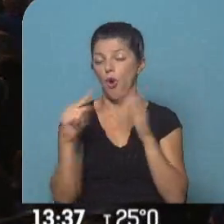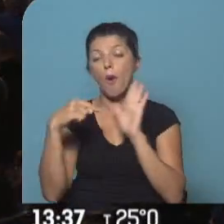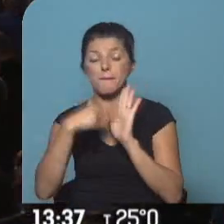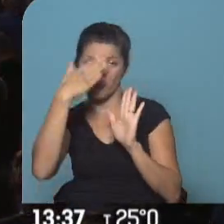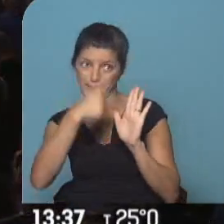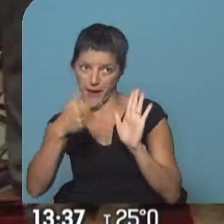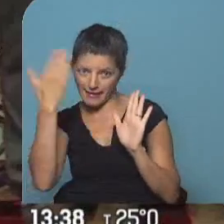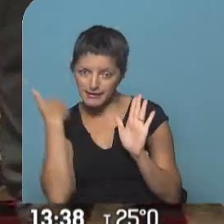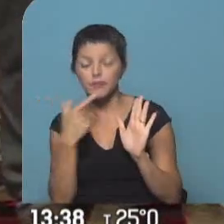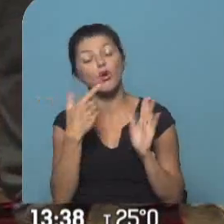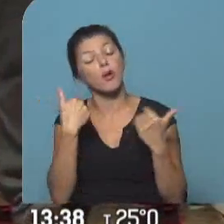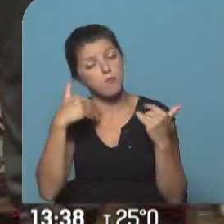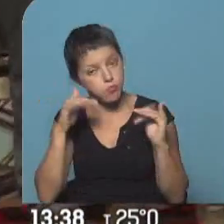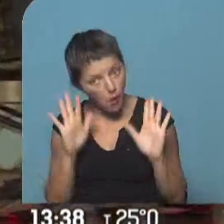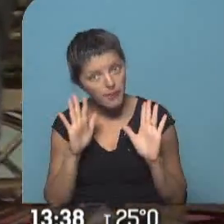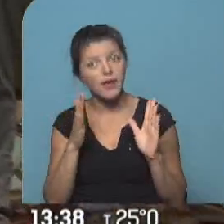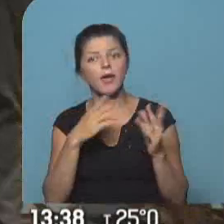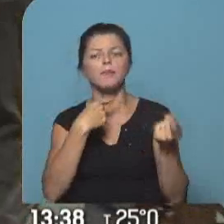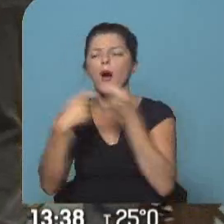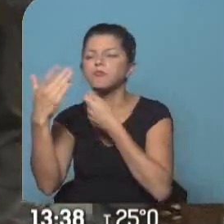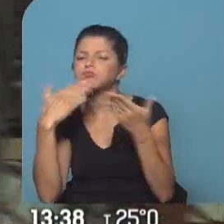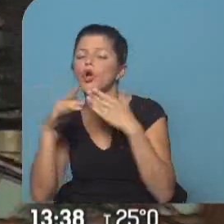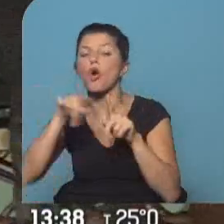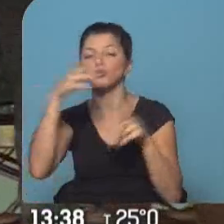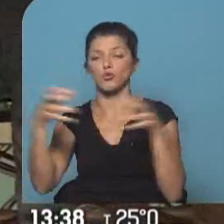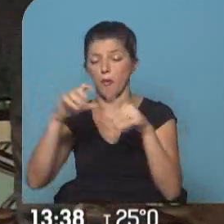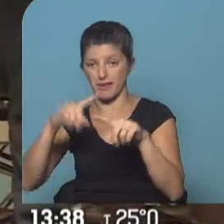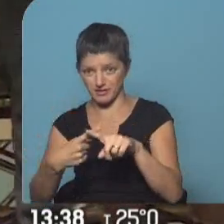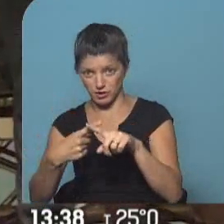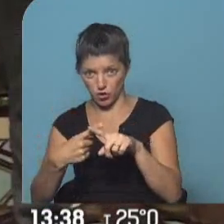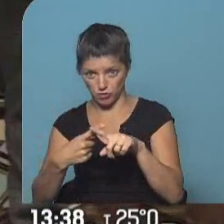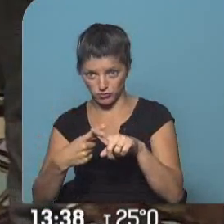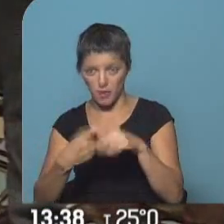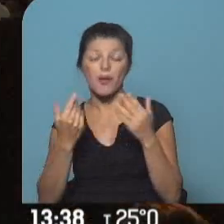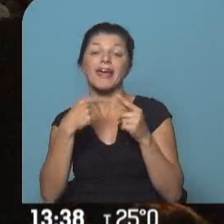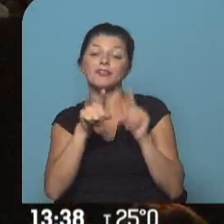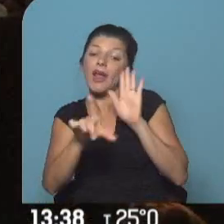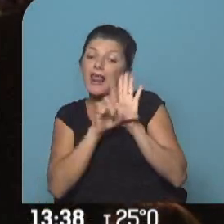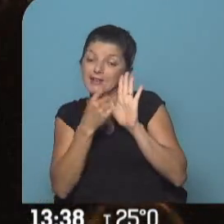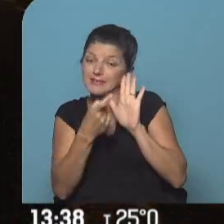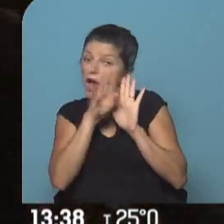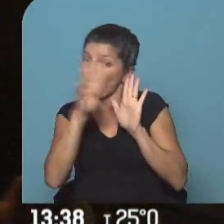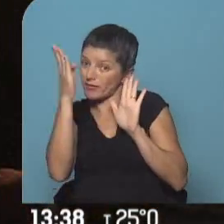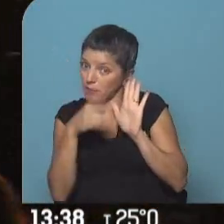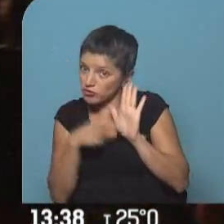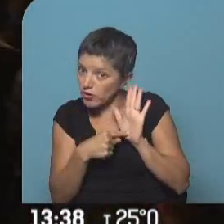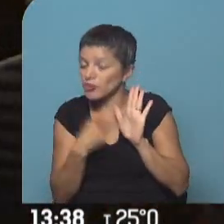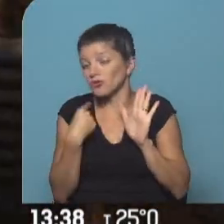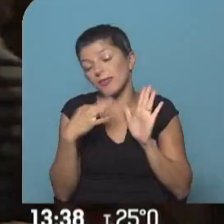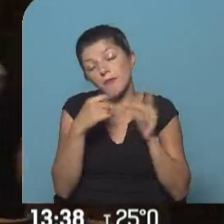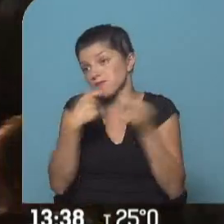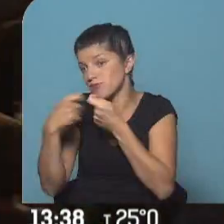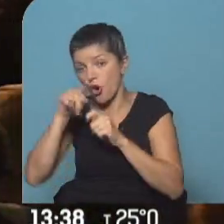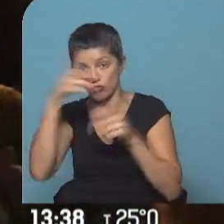Maio, admitió la posibilidad de abrir negociaciones con otros partidos, obligado por la flamante ley electoral. Con solo 31 años,